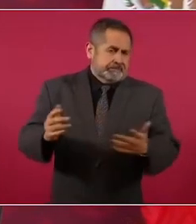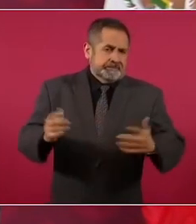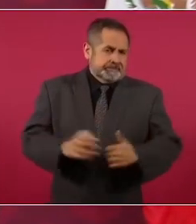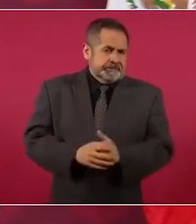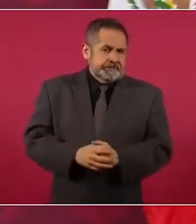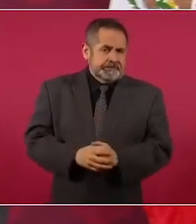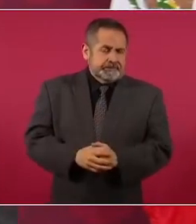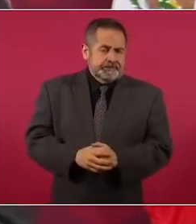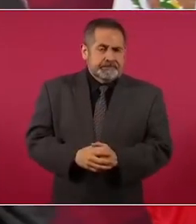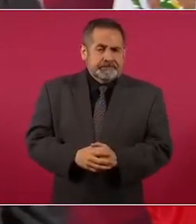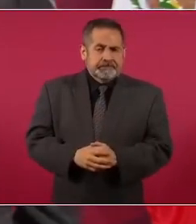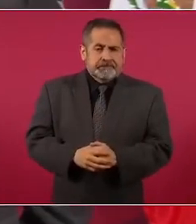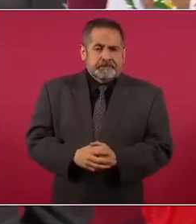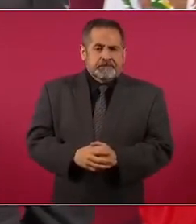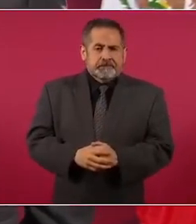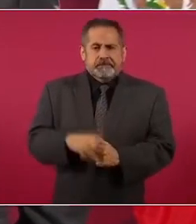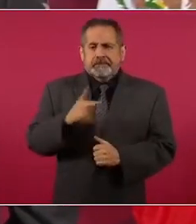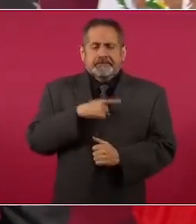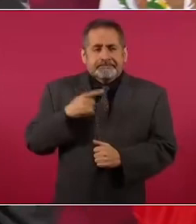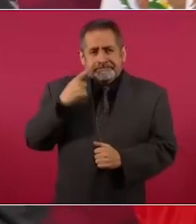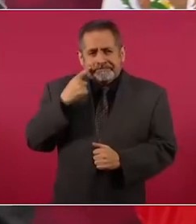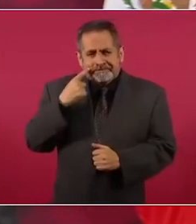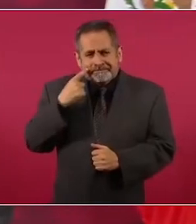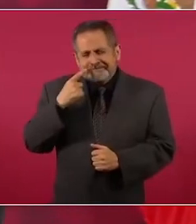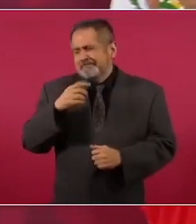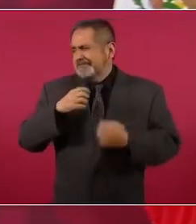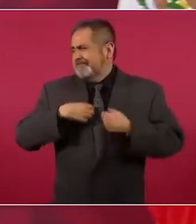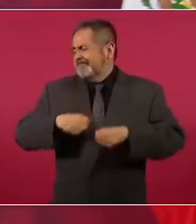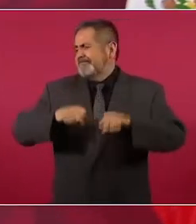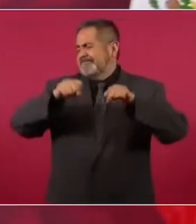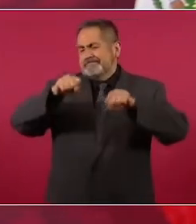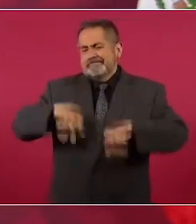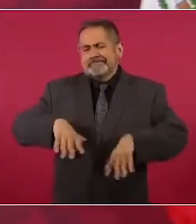y no rendirse,